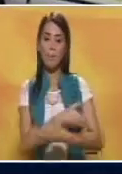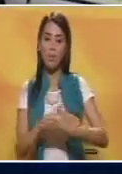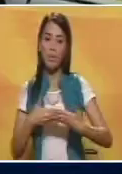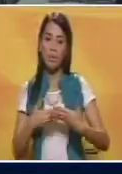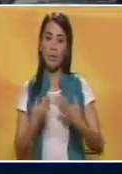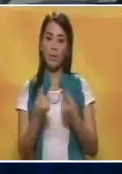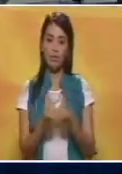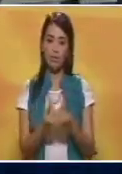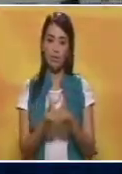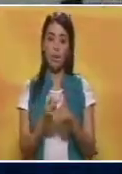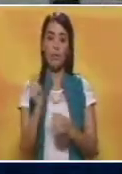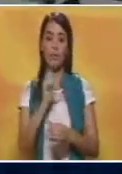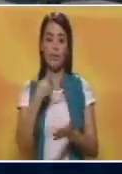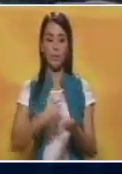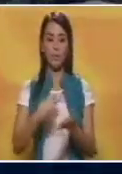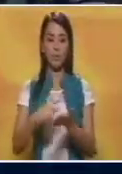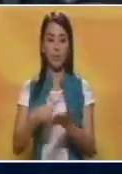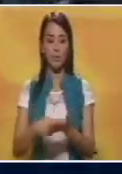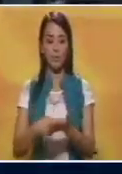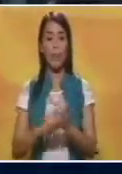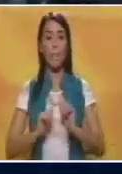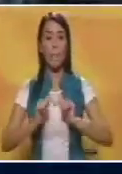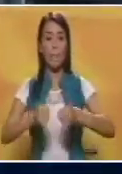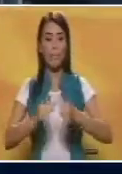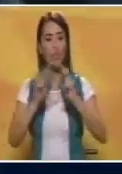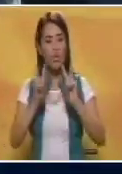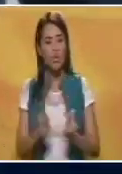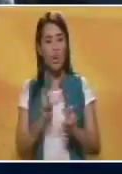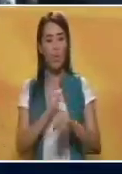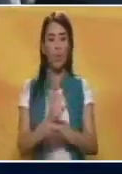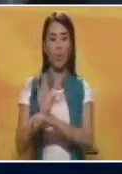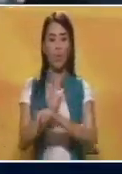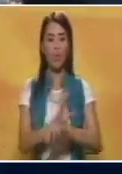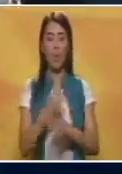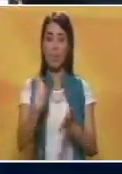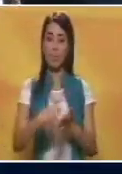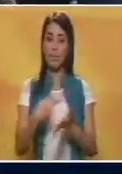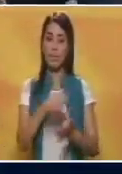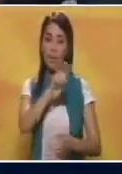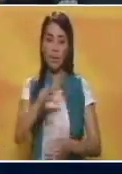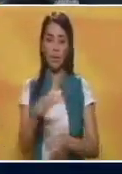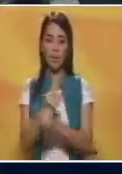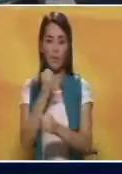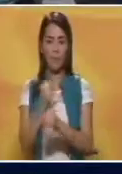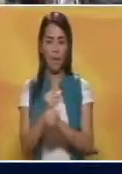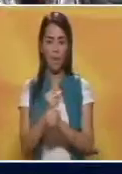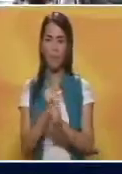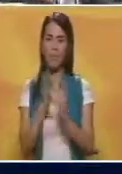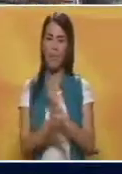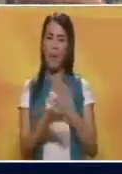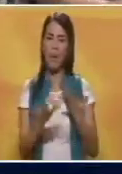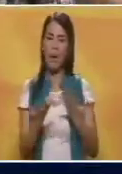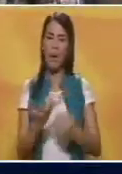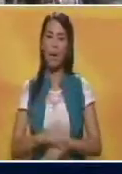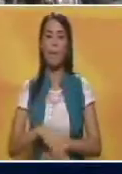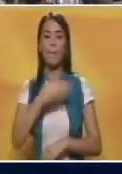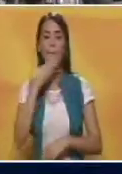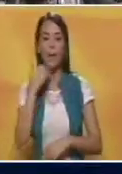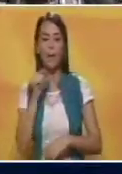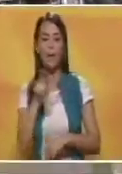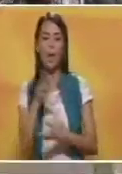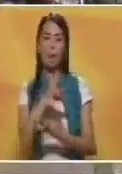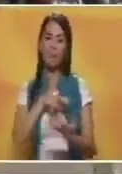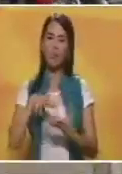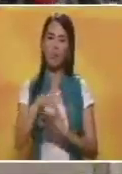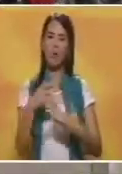de bolívares del salario mínimo se inició una nueva fase de protección del ingreso de los trabajadores a fin de contrarrestar la denominada